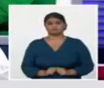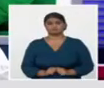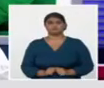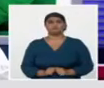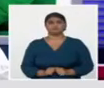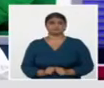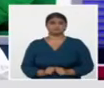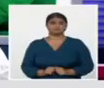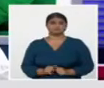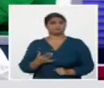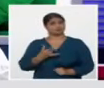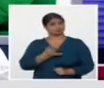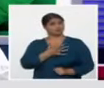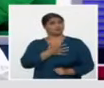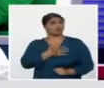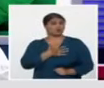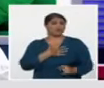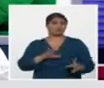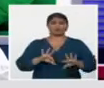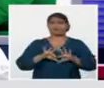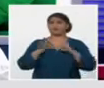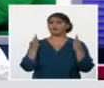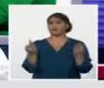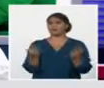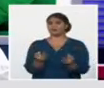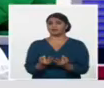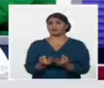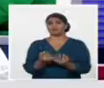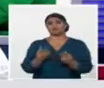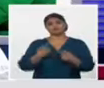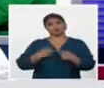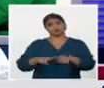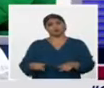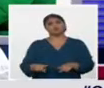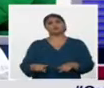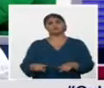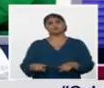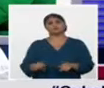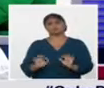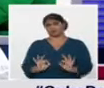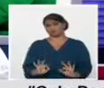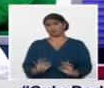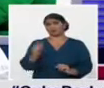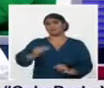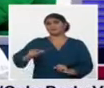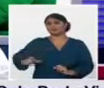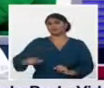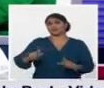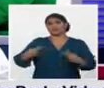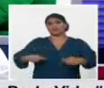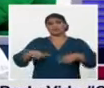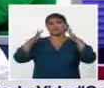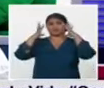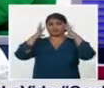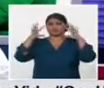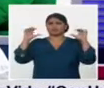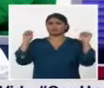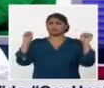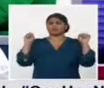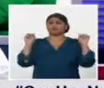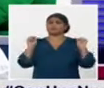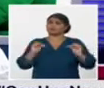condolencias, es la necesidad de que las personas interioricen lo severo que está haciendo el cuadro